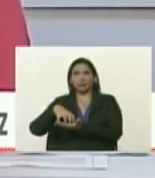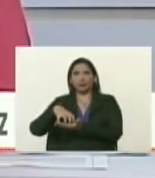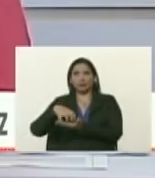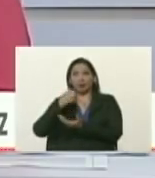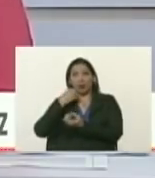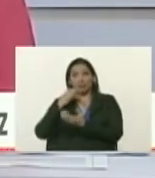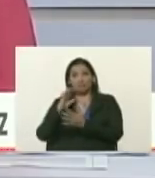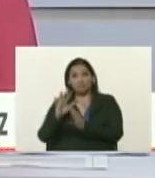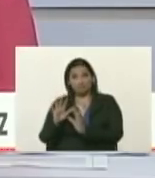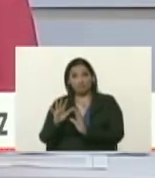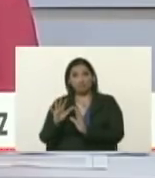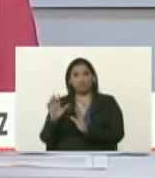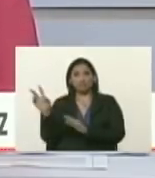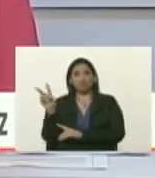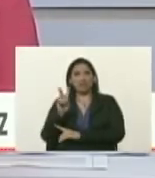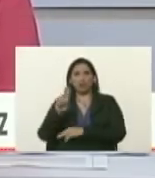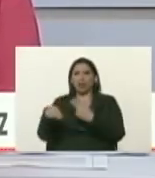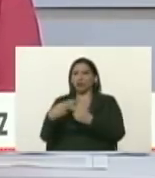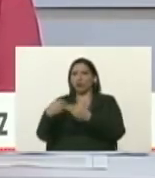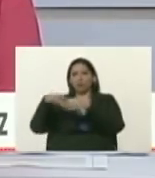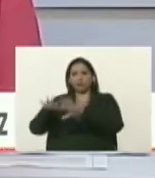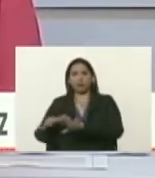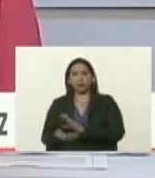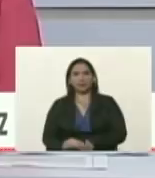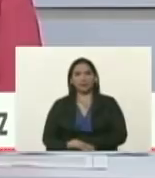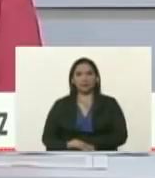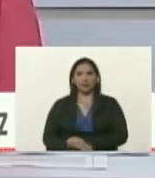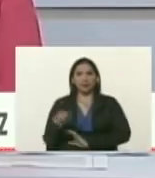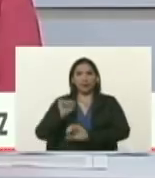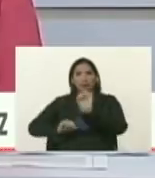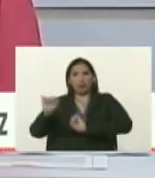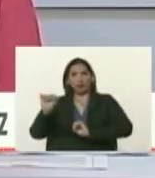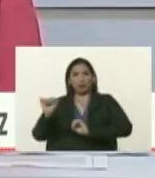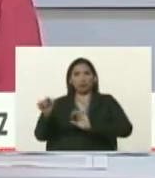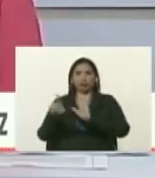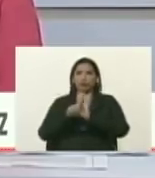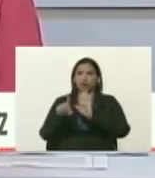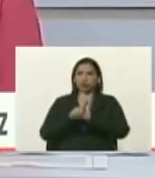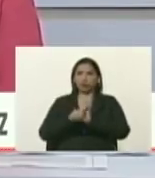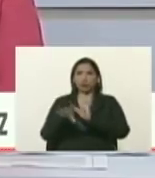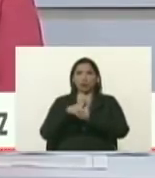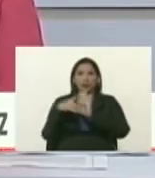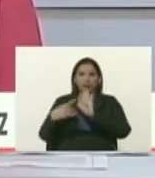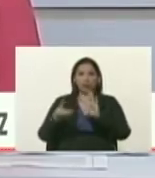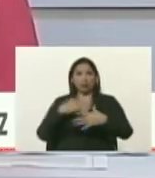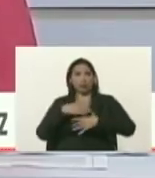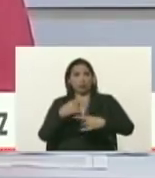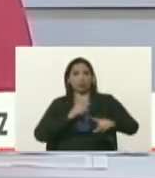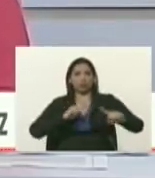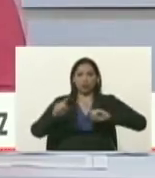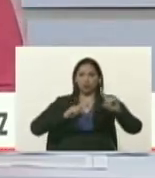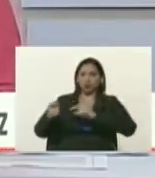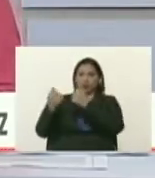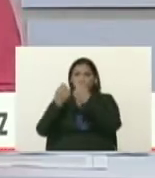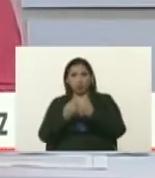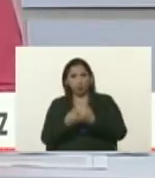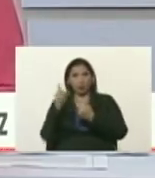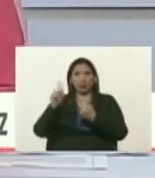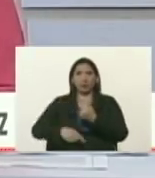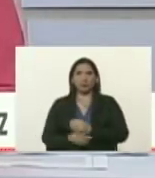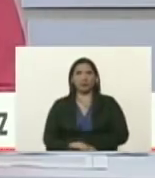Bueno, Venezuela jamás renunciará a defender sus legítimos derechos, sus intereses, sus activos y sus